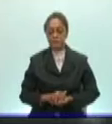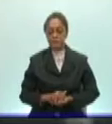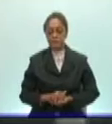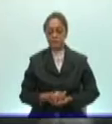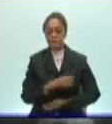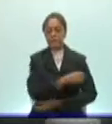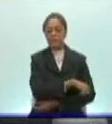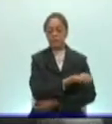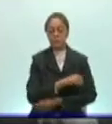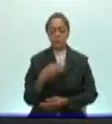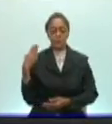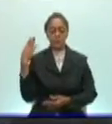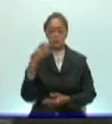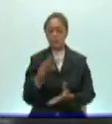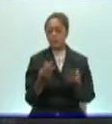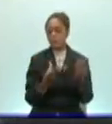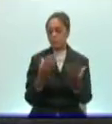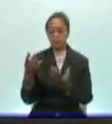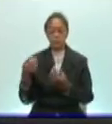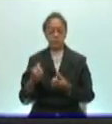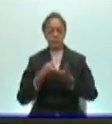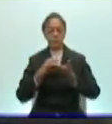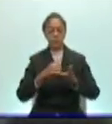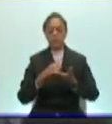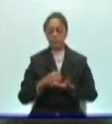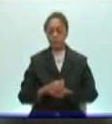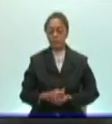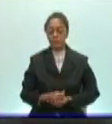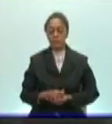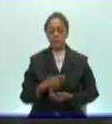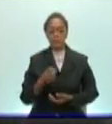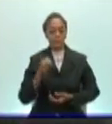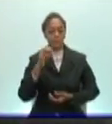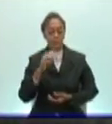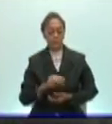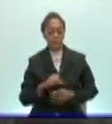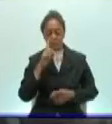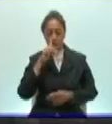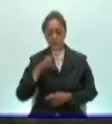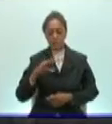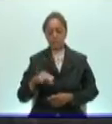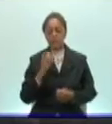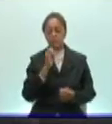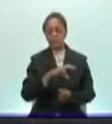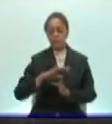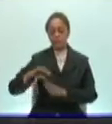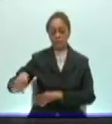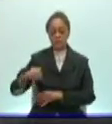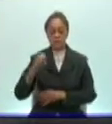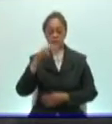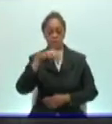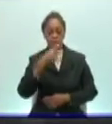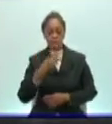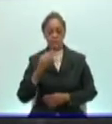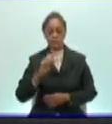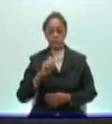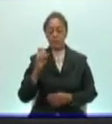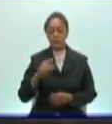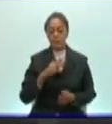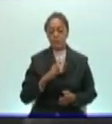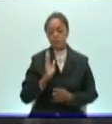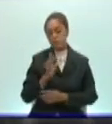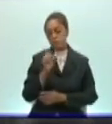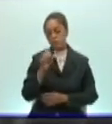El pueblo sale en multitud a apoyarlo. La crisis culmina con la salida del presidente Urrutia y algunos de sus